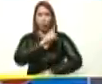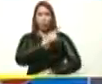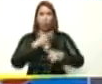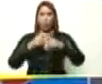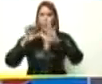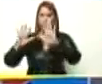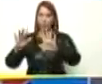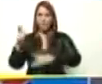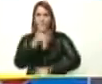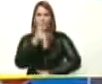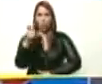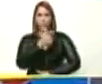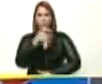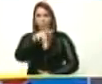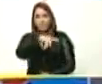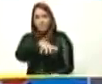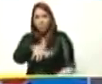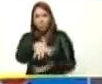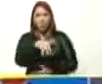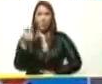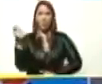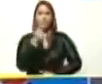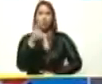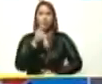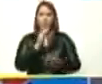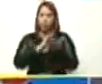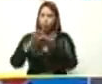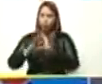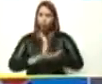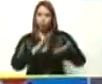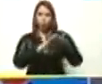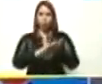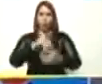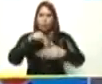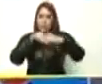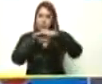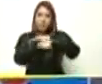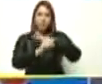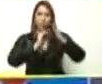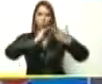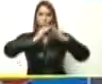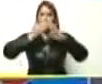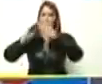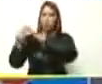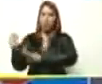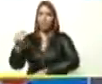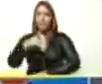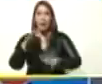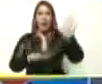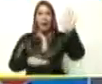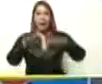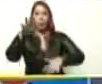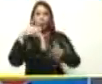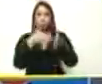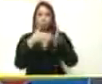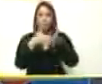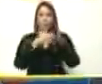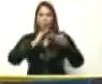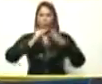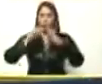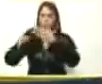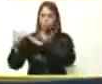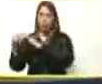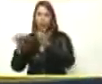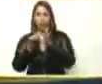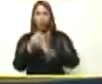búsqueda, problemas, y la búsqueda, de soluciones, en la comunidad, en las más de catorce mil, comunidades, donde están